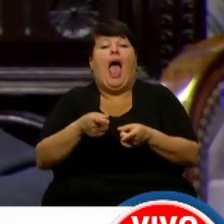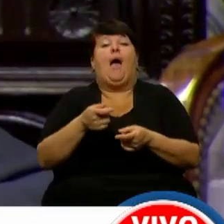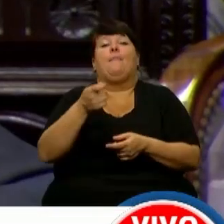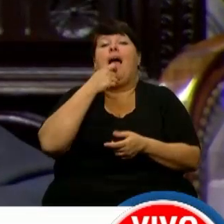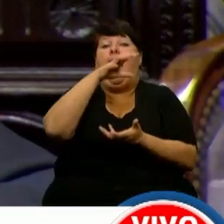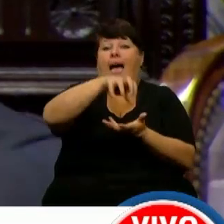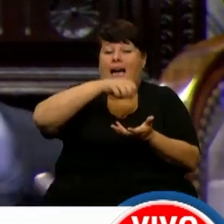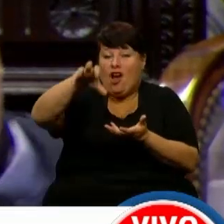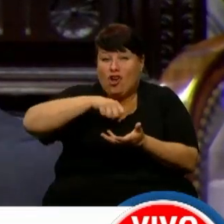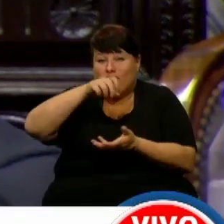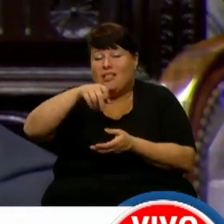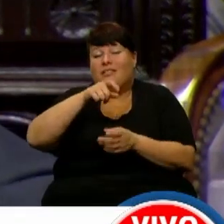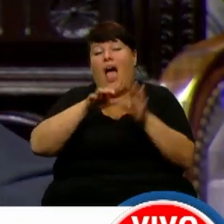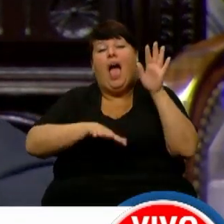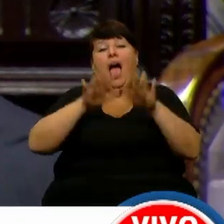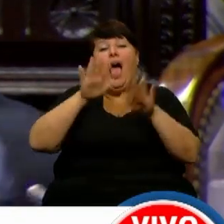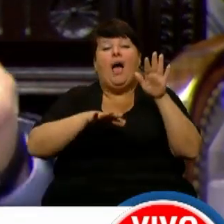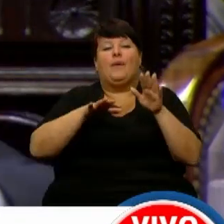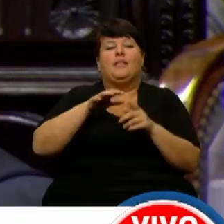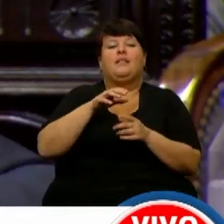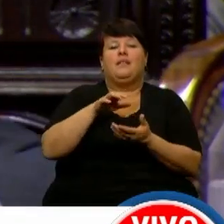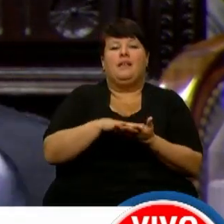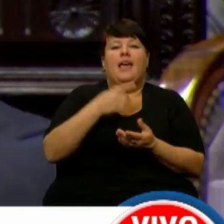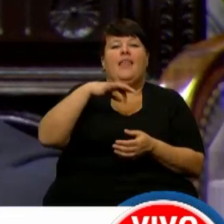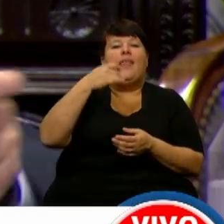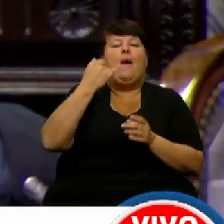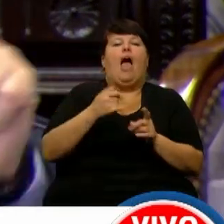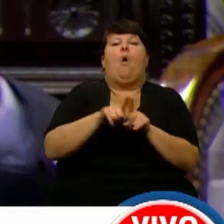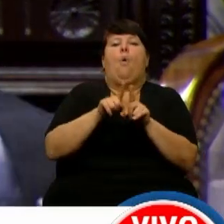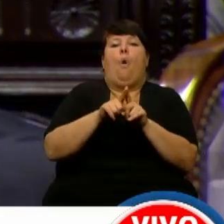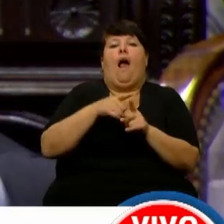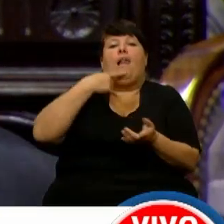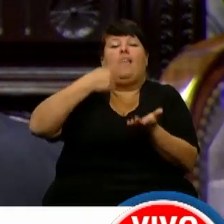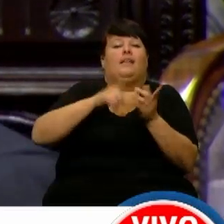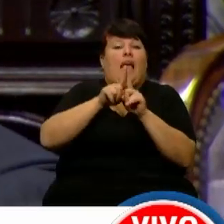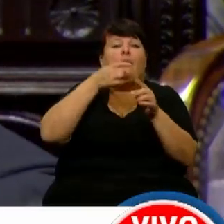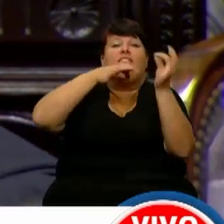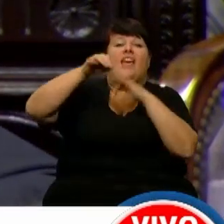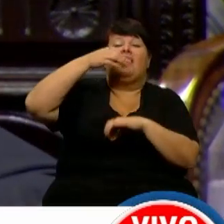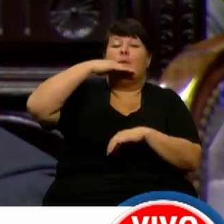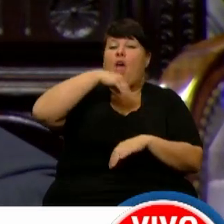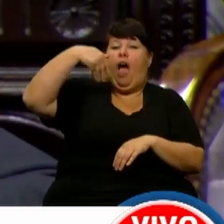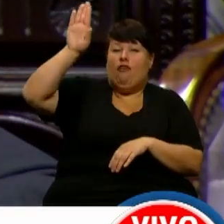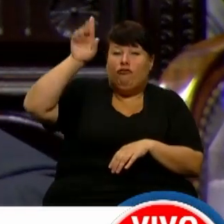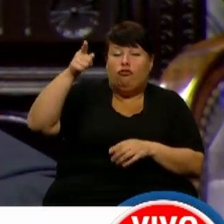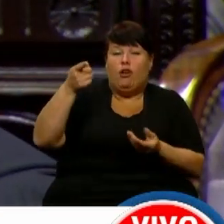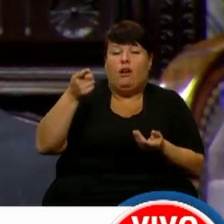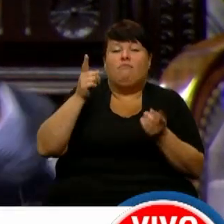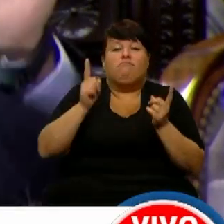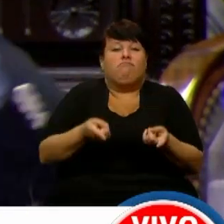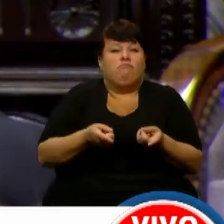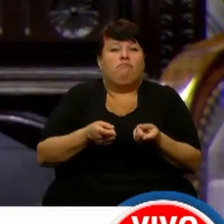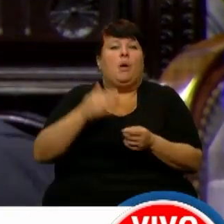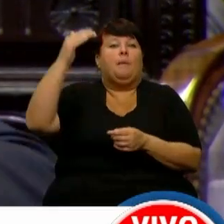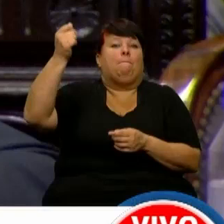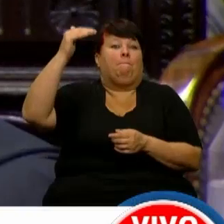habiendo cosecha, a veces tienen que soportar medidas como a veces la importación de vinos, ¿sí?, que